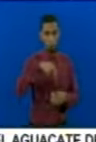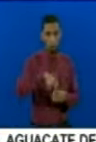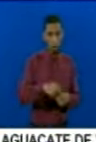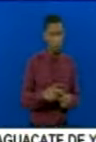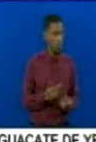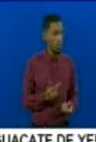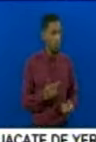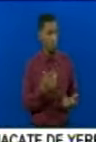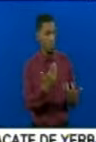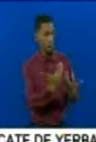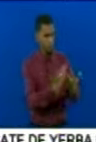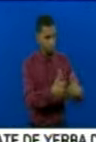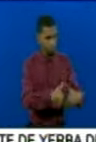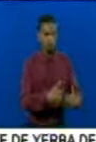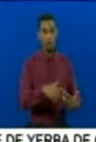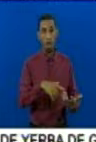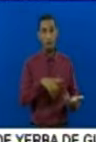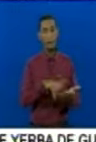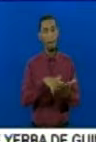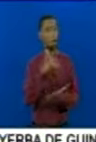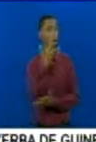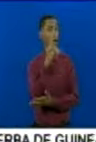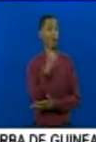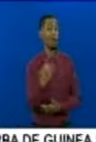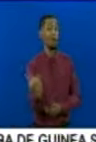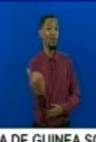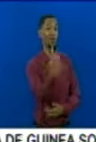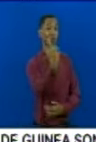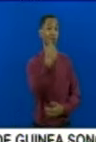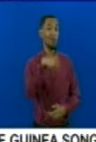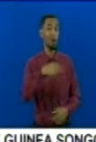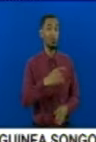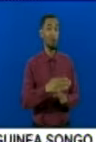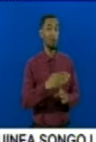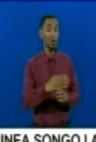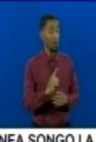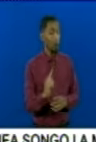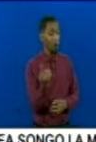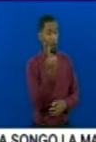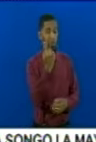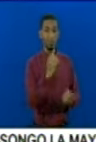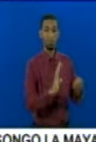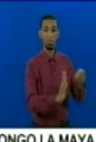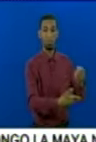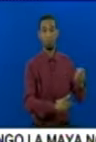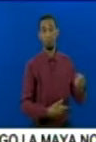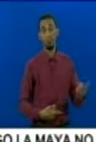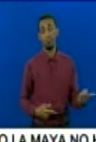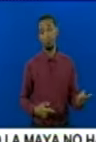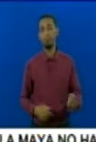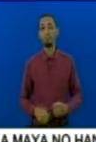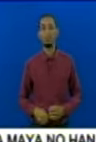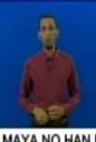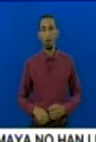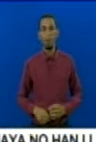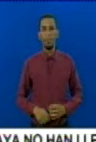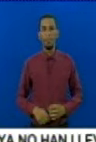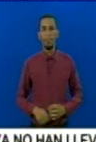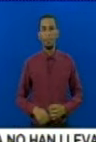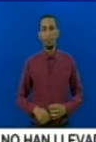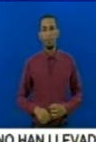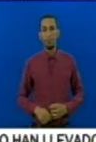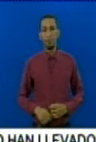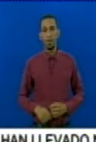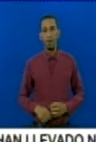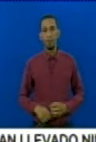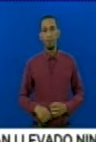que reitero, es el único central que hoy está desarrollando la zafra azucarera. Disculpe, pero por ejemplo, yo estaba pensando en que